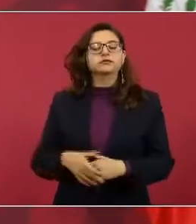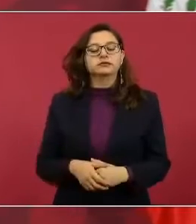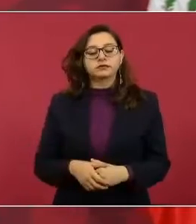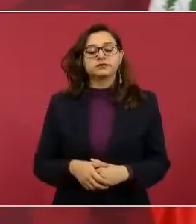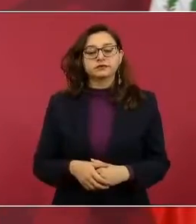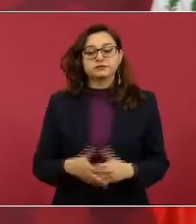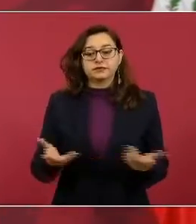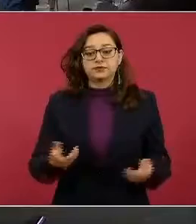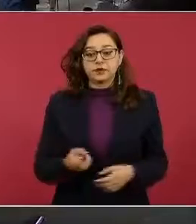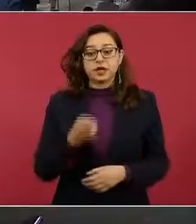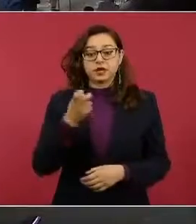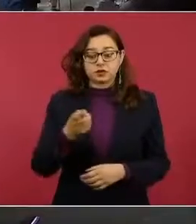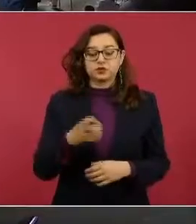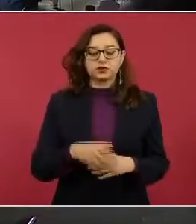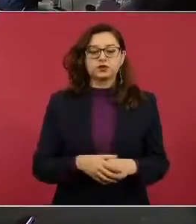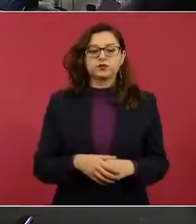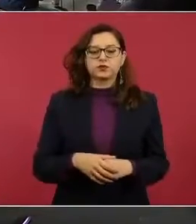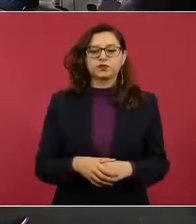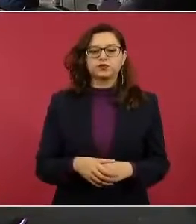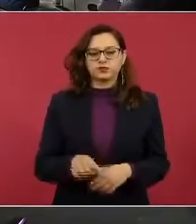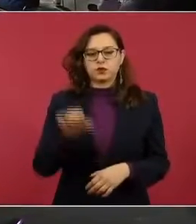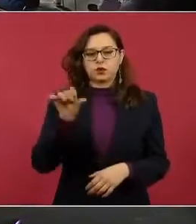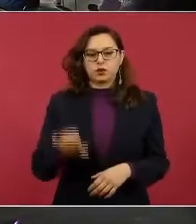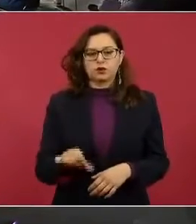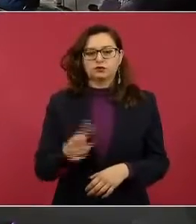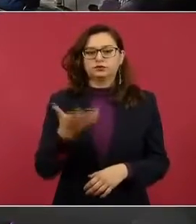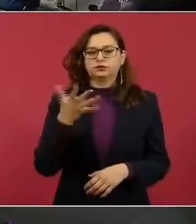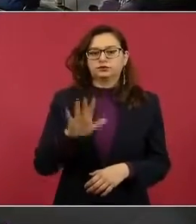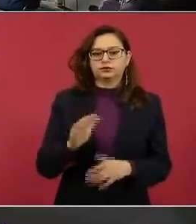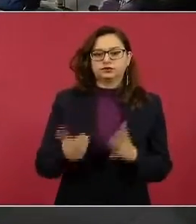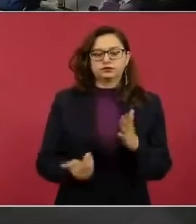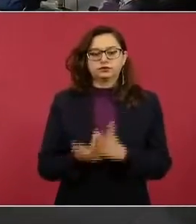vamos a estar a las 10 de la mañana